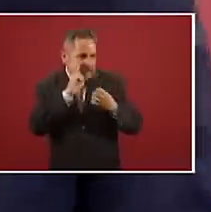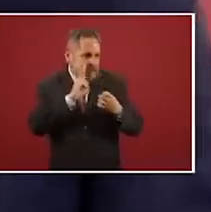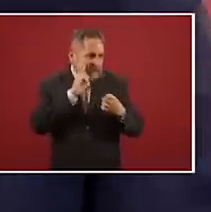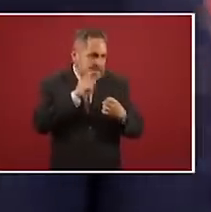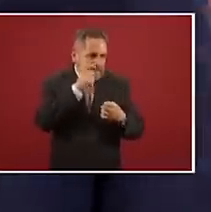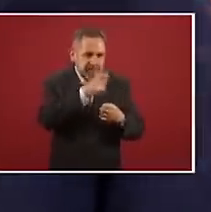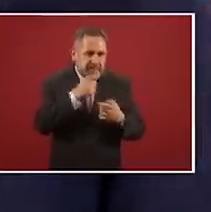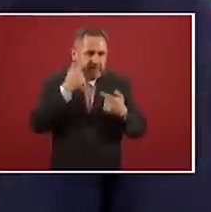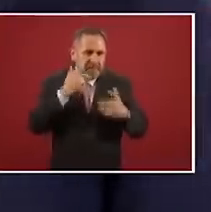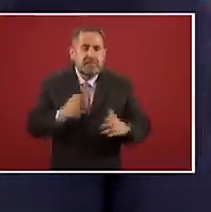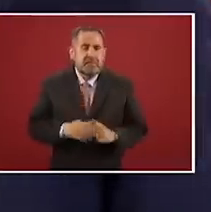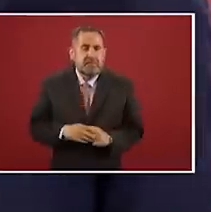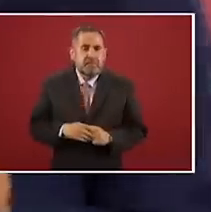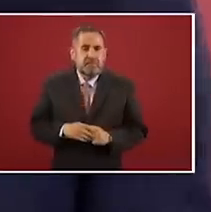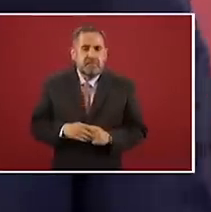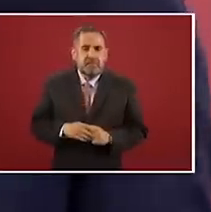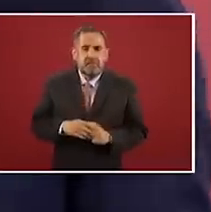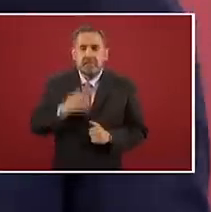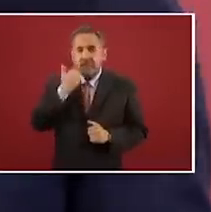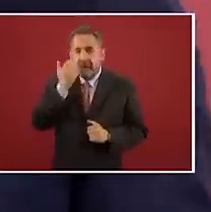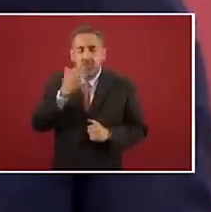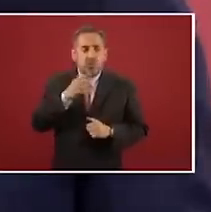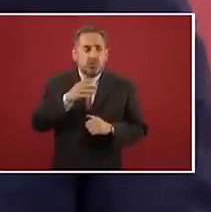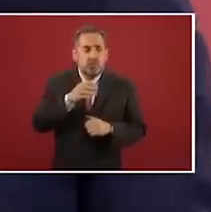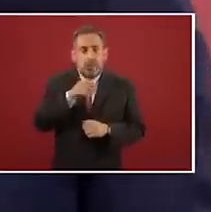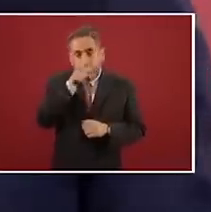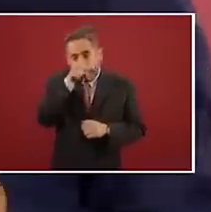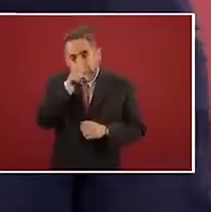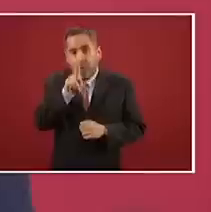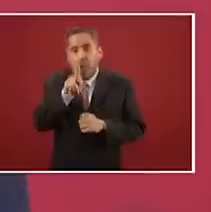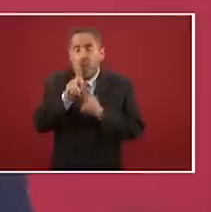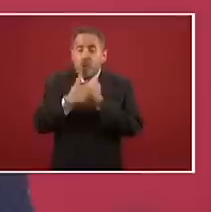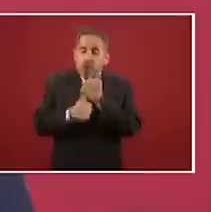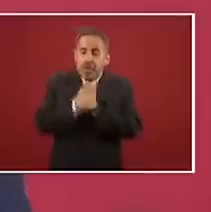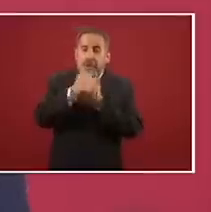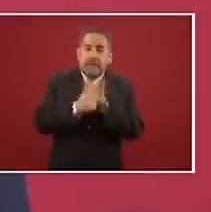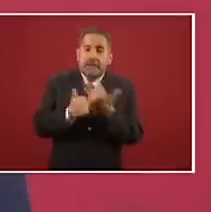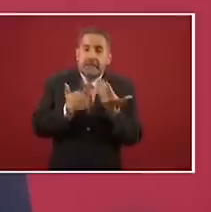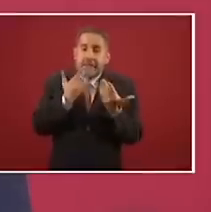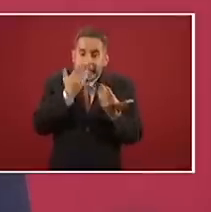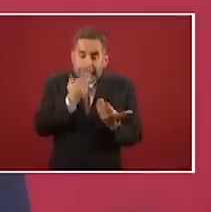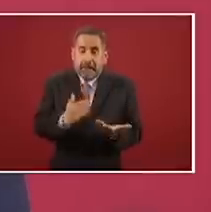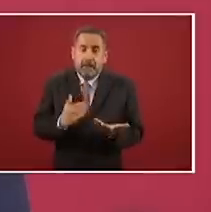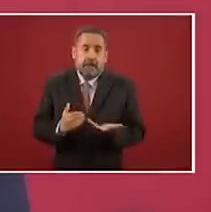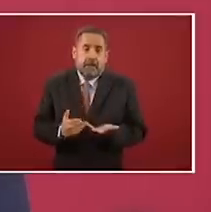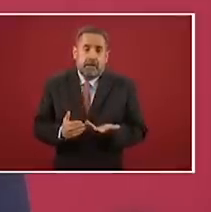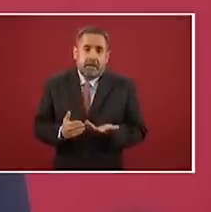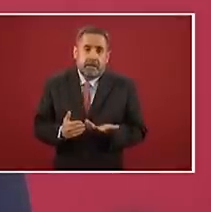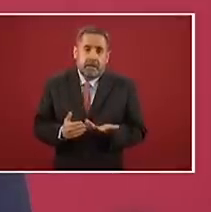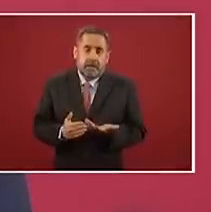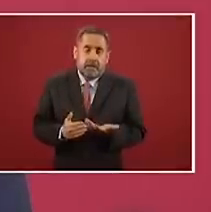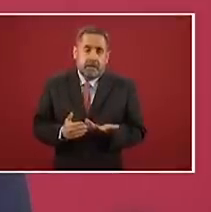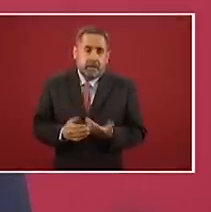Queremos nosotros competencia, libre mercado,